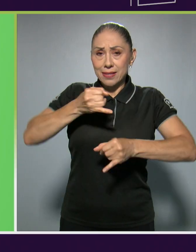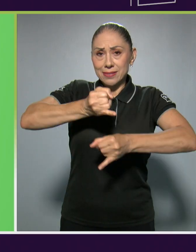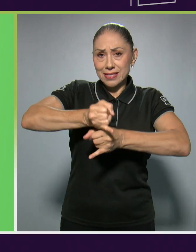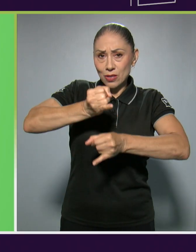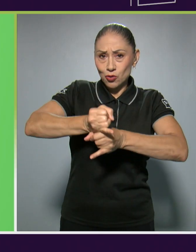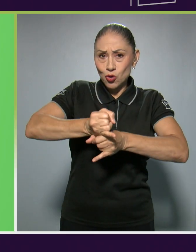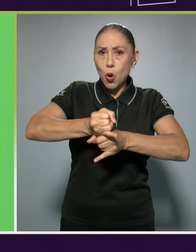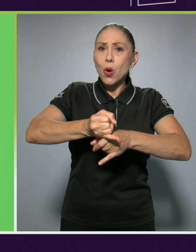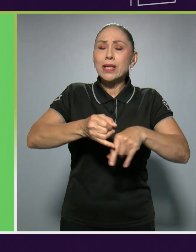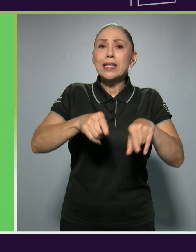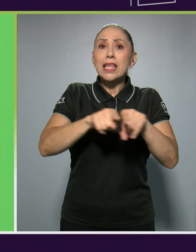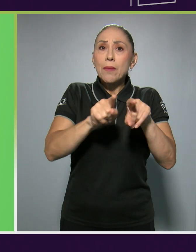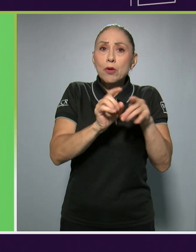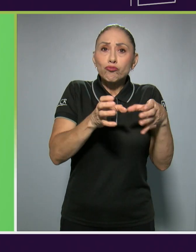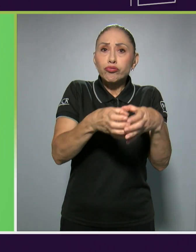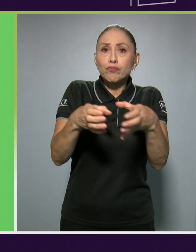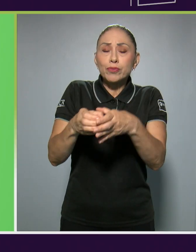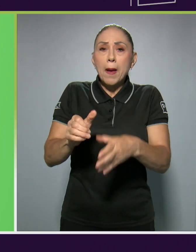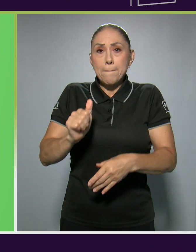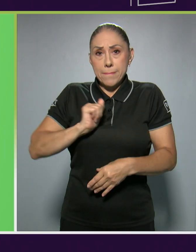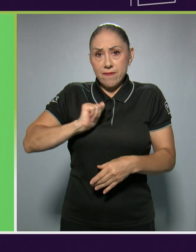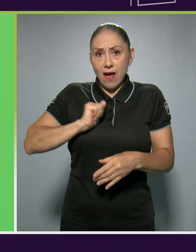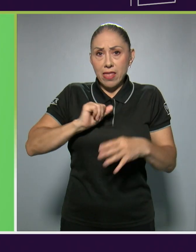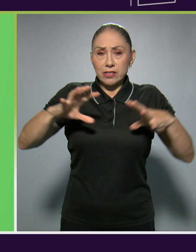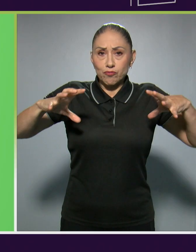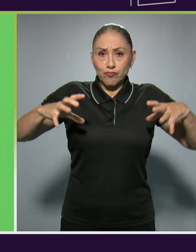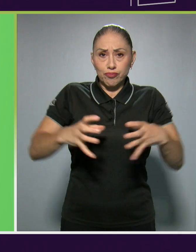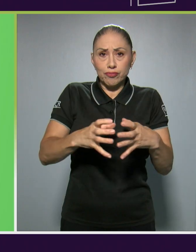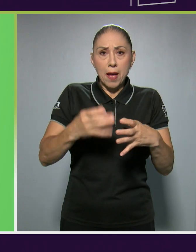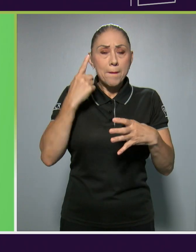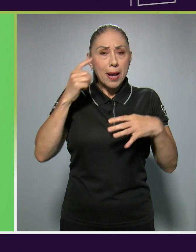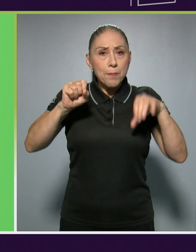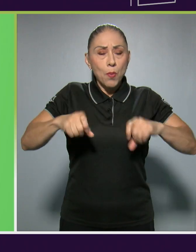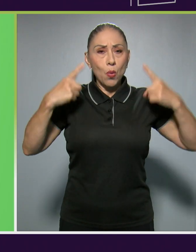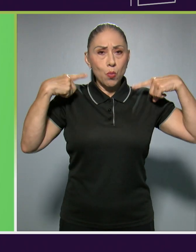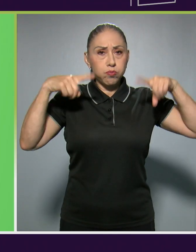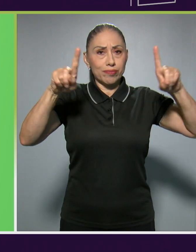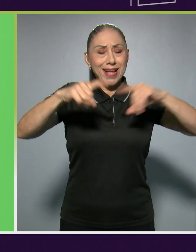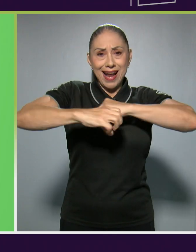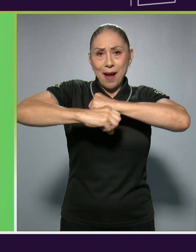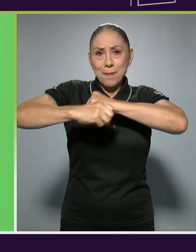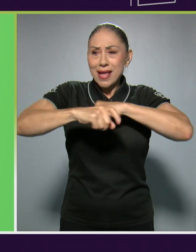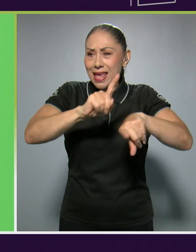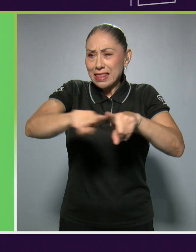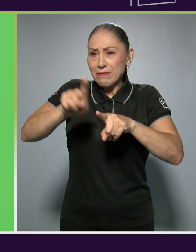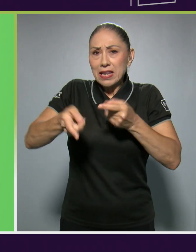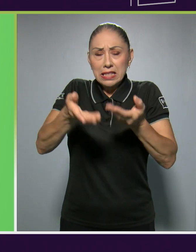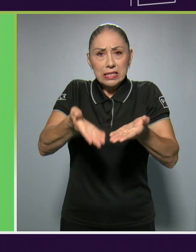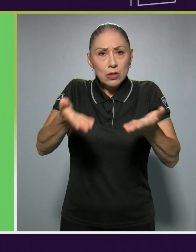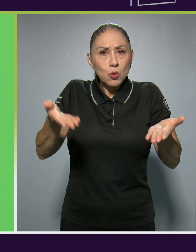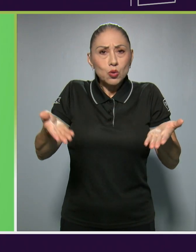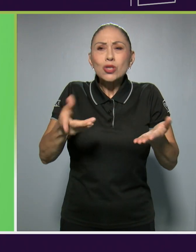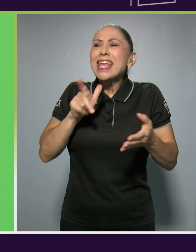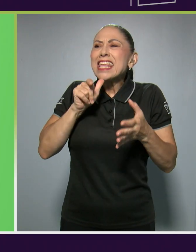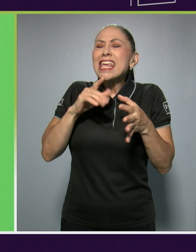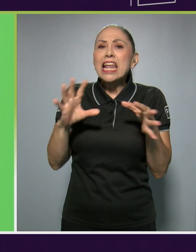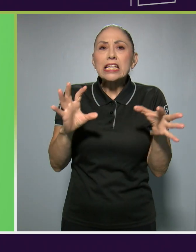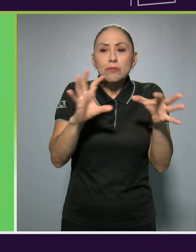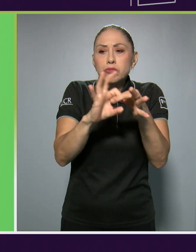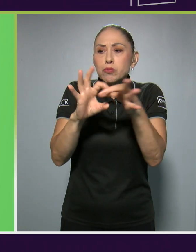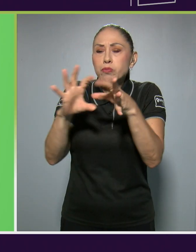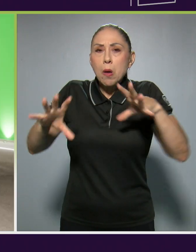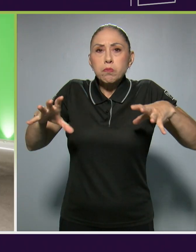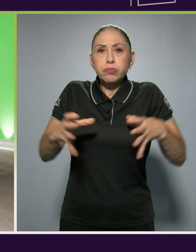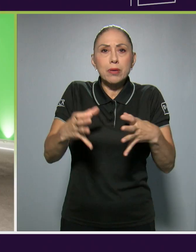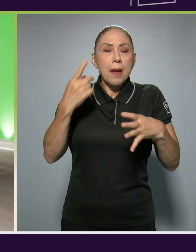entidades privadas se unieron, ¿verdad?, para hacer posible esta campaña y esta serie de recursos. Cuéntenos, ¿quiénes se unieron para que Envejecer sea